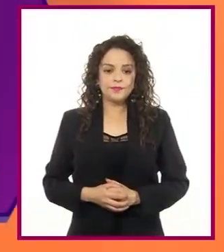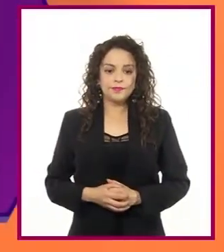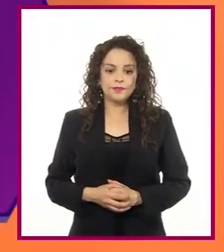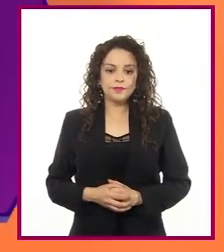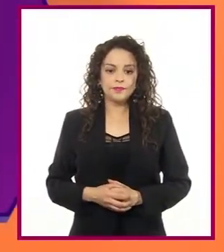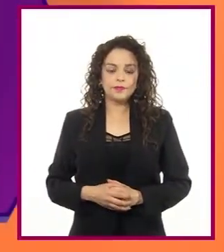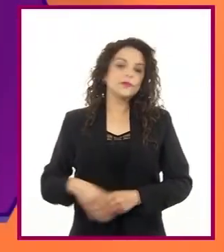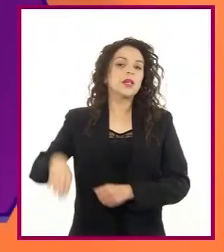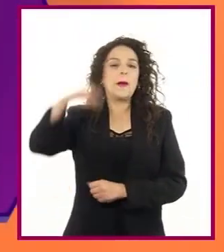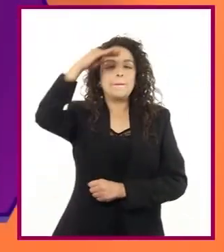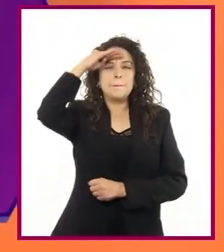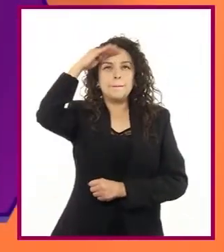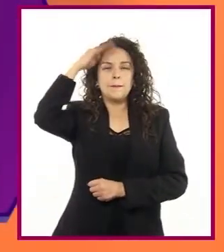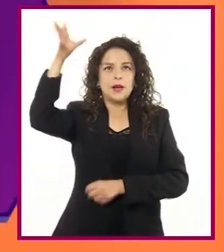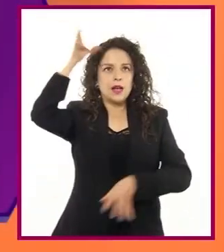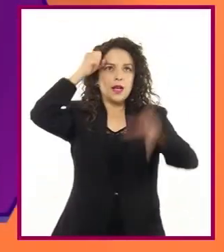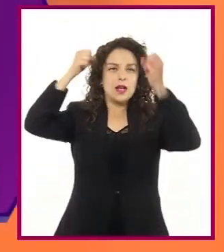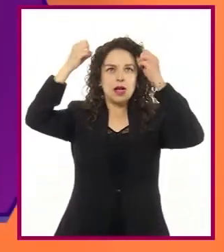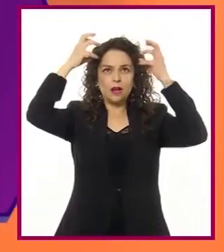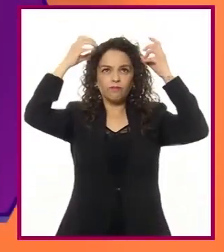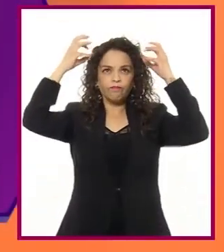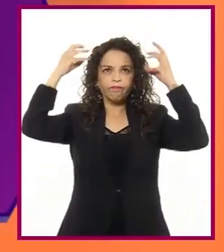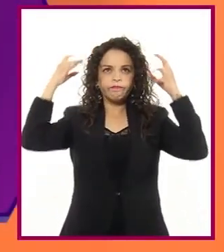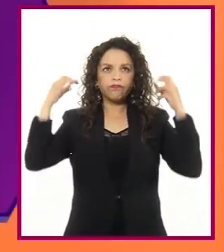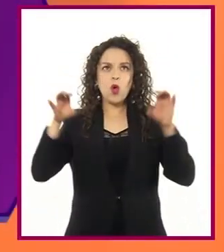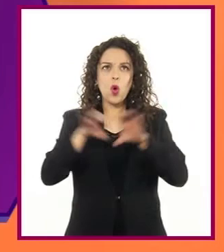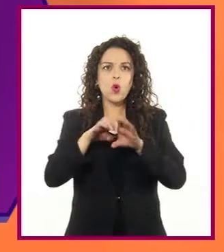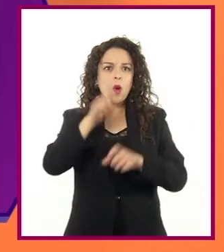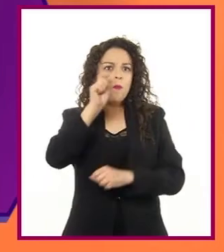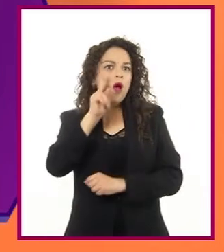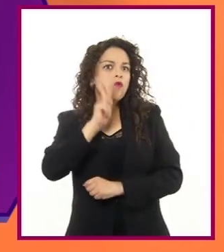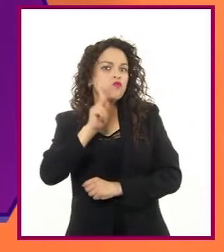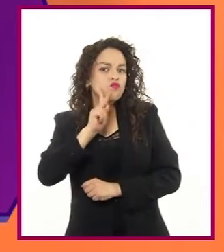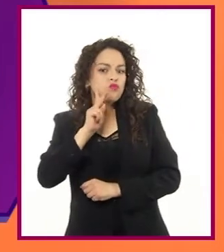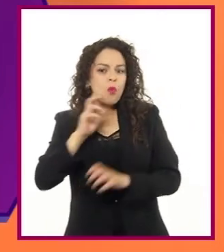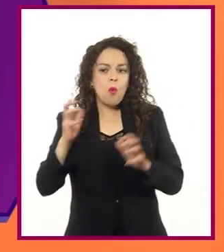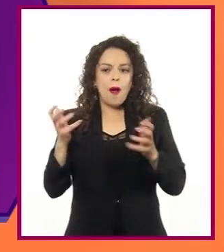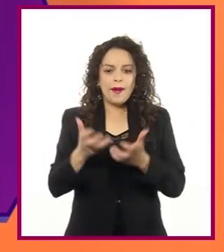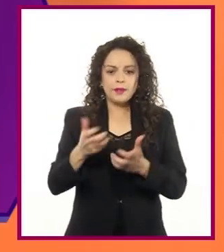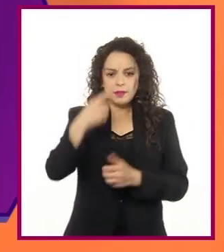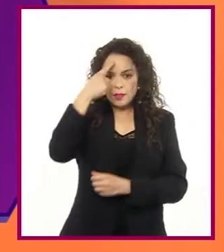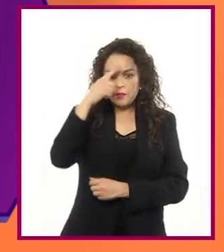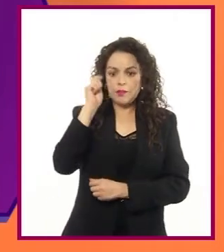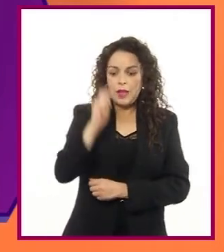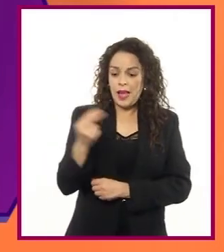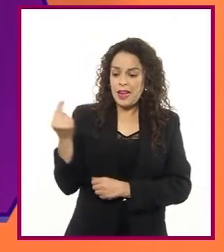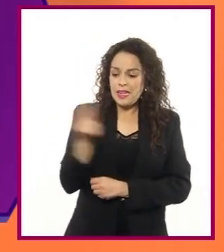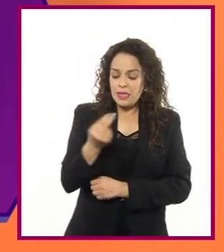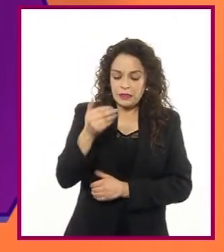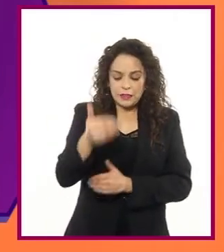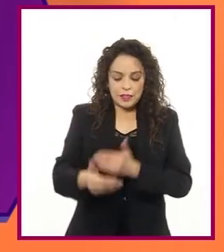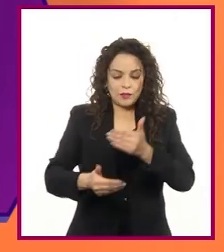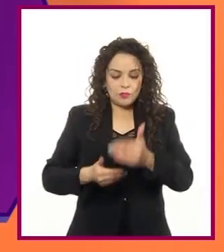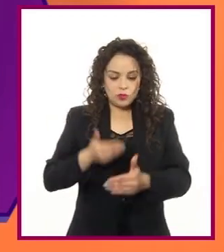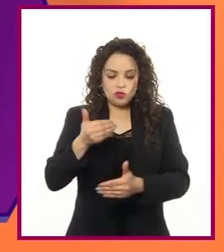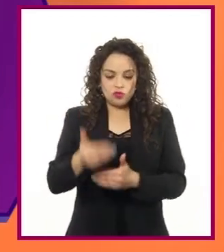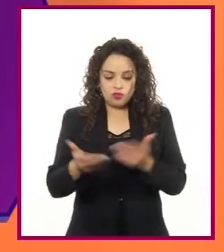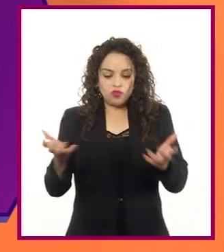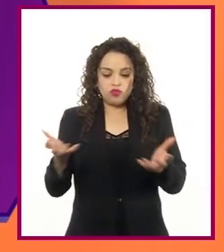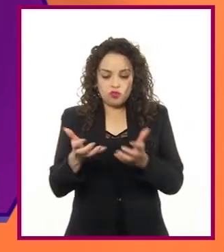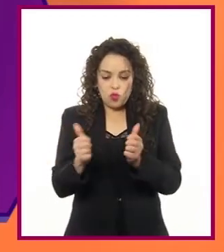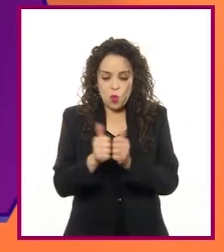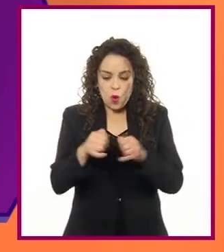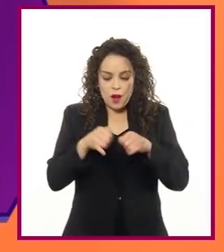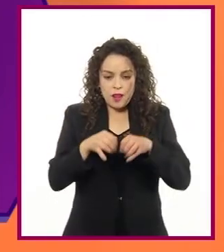Reflexionaremos sobre el tipo de experimentos diseñados que requieren este tipo de procesamiento y la